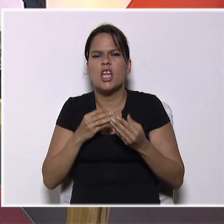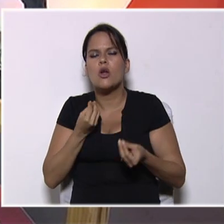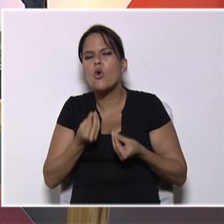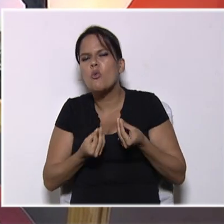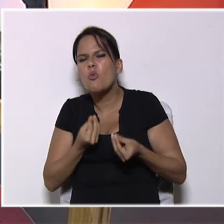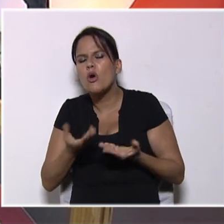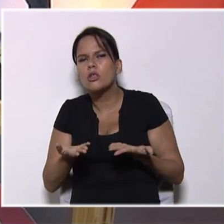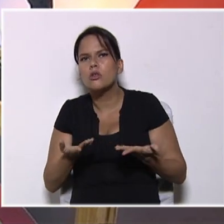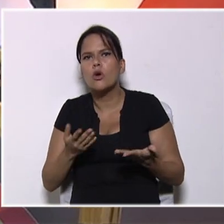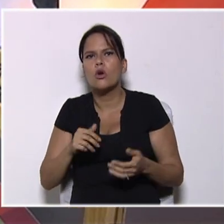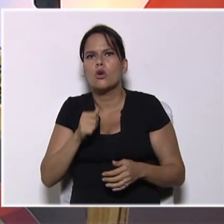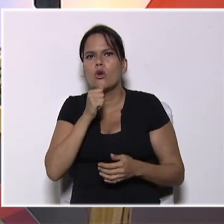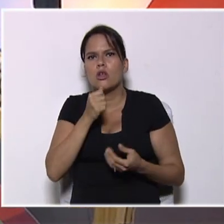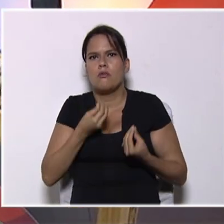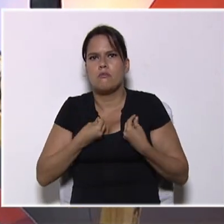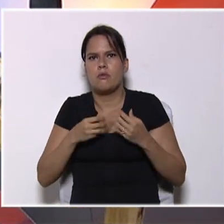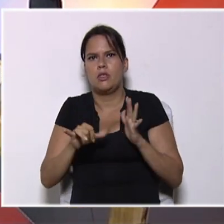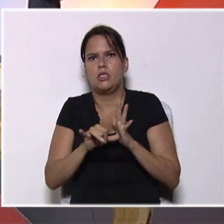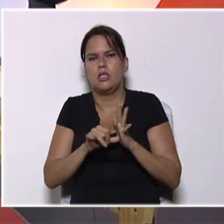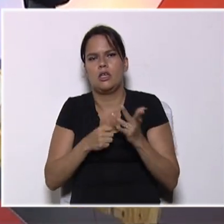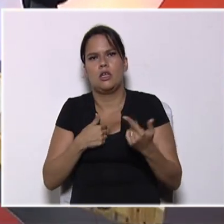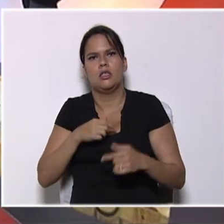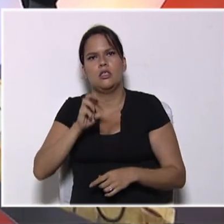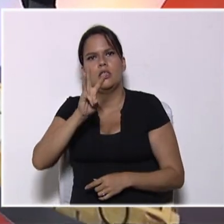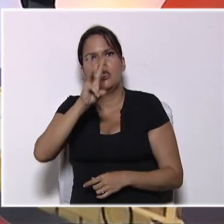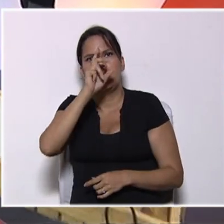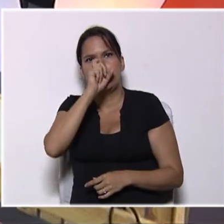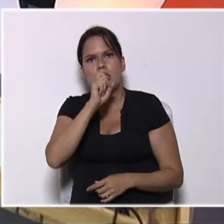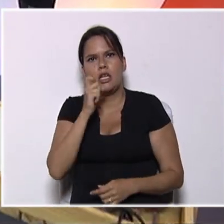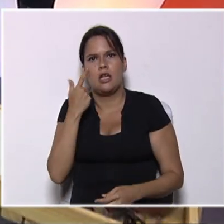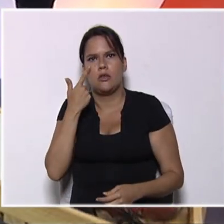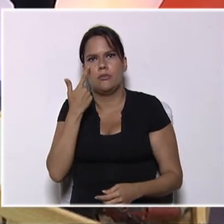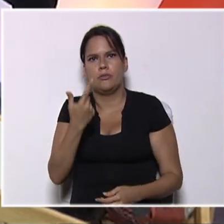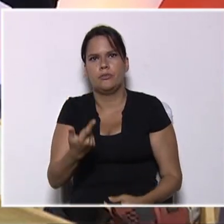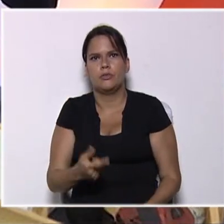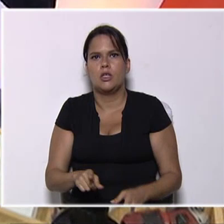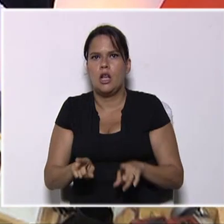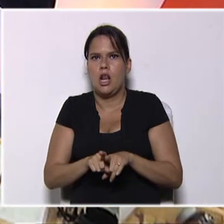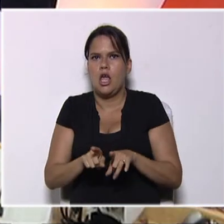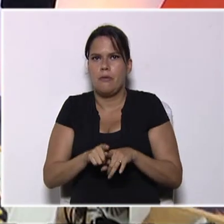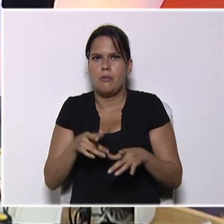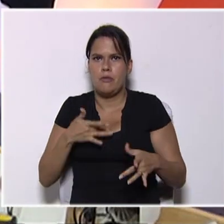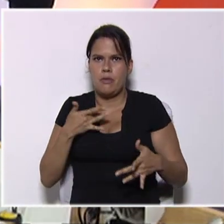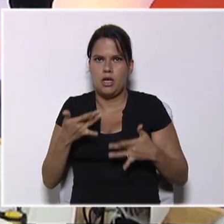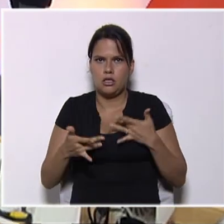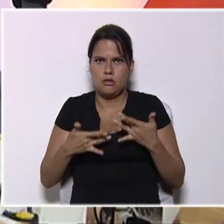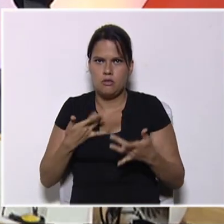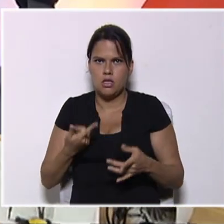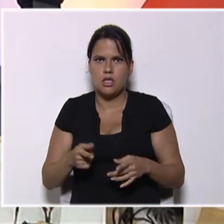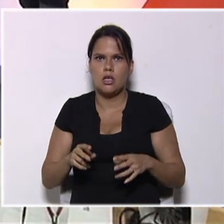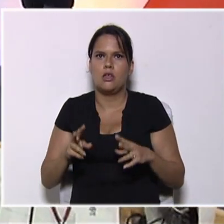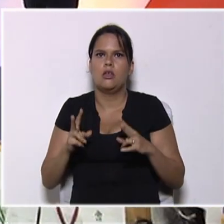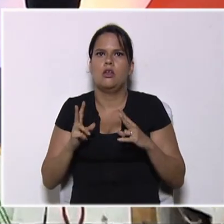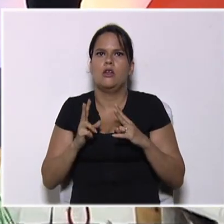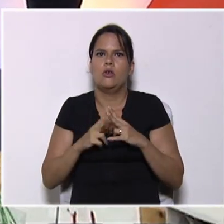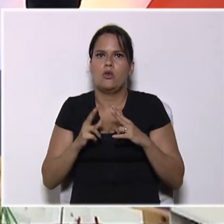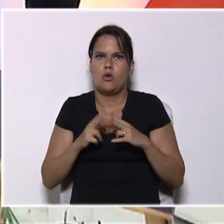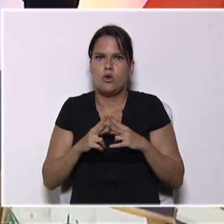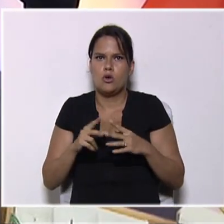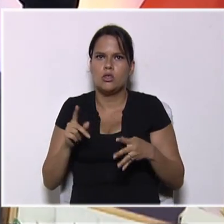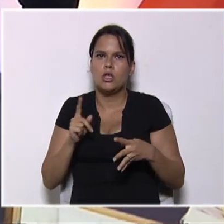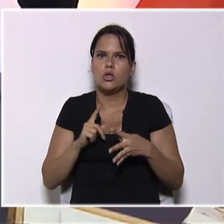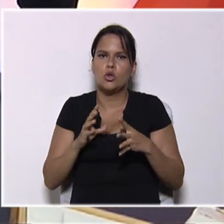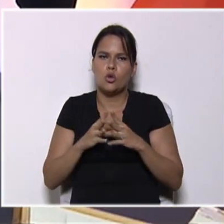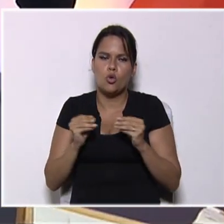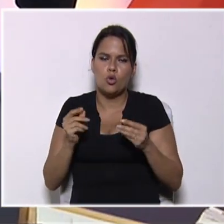rodea. En el caso de tercer año, vamos a ver entonces la misma actividad, reconocer los electrodomésticos, las máquinas que están